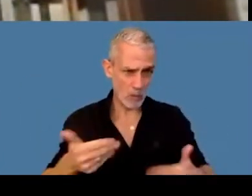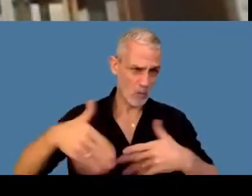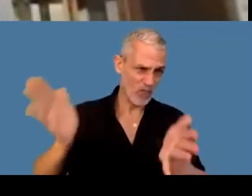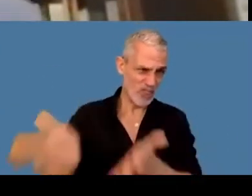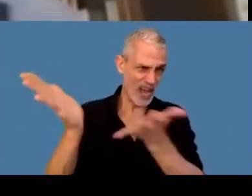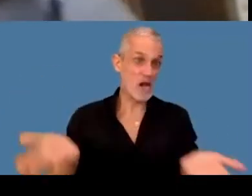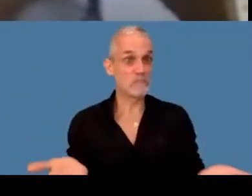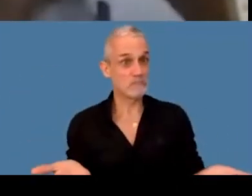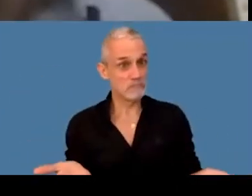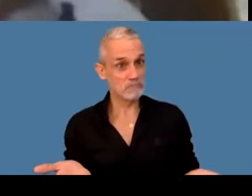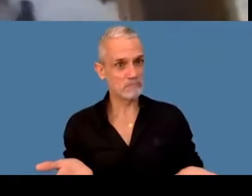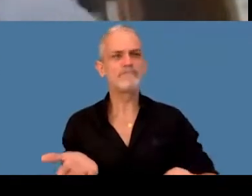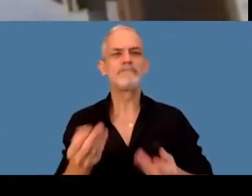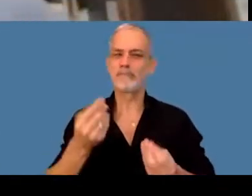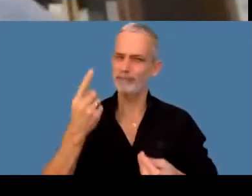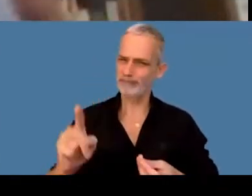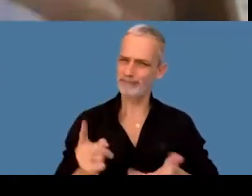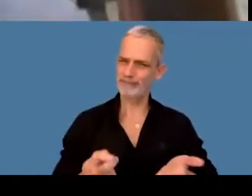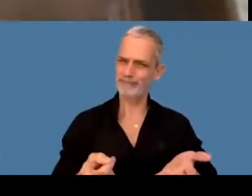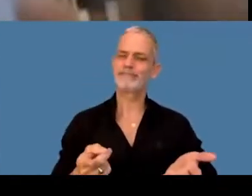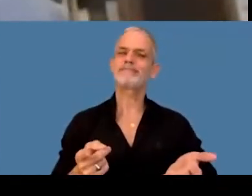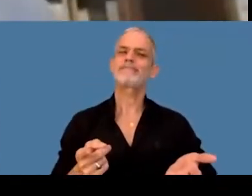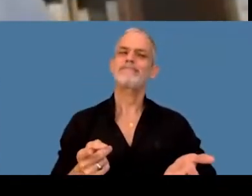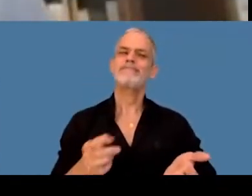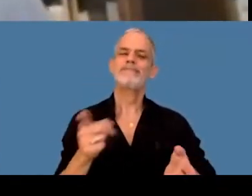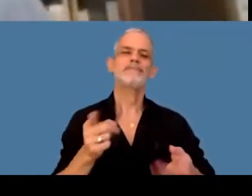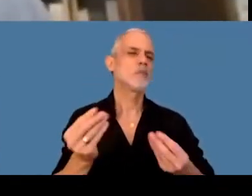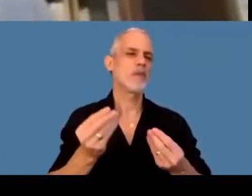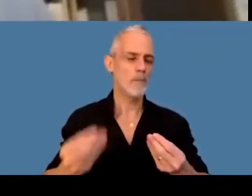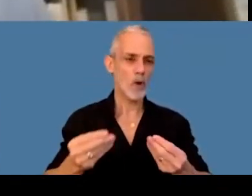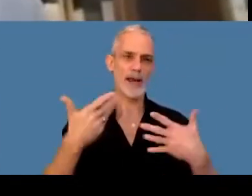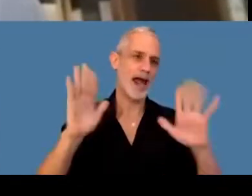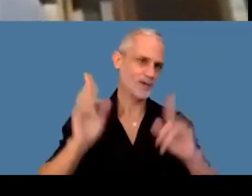¿Sí? Entonces, eso también